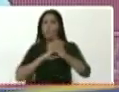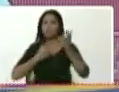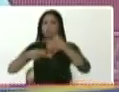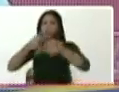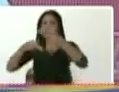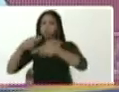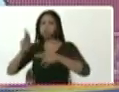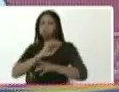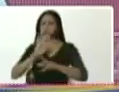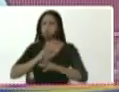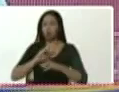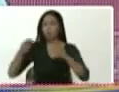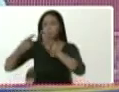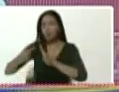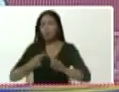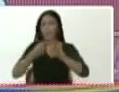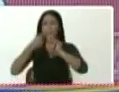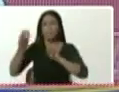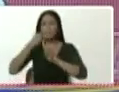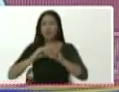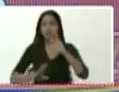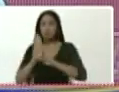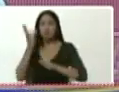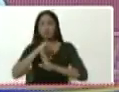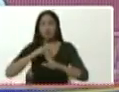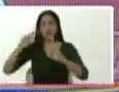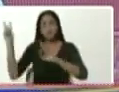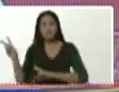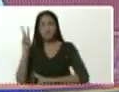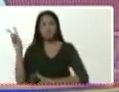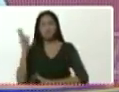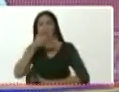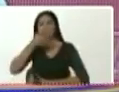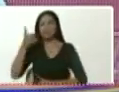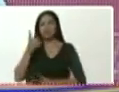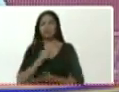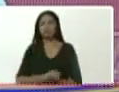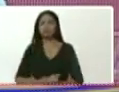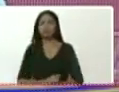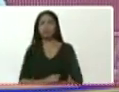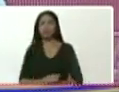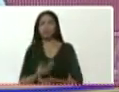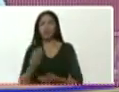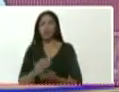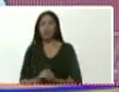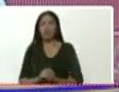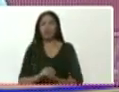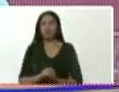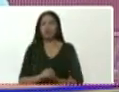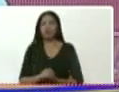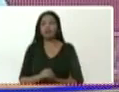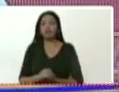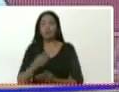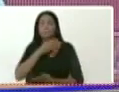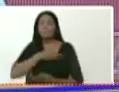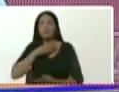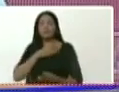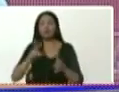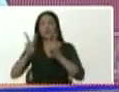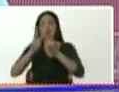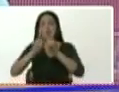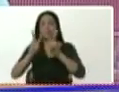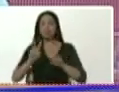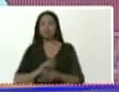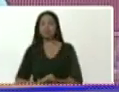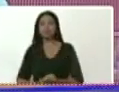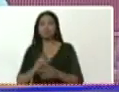constructivo, propositivo, que avanza hacia una Venezuela mejor. Gran misión Vivienda Venezuela.